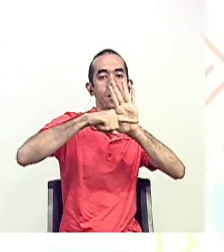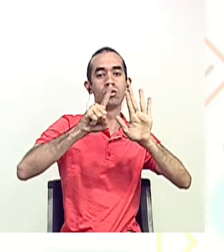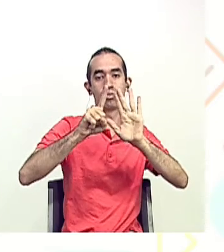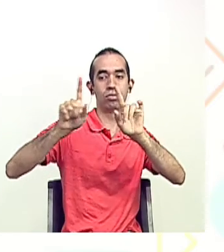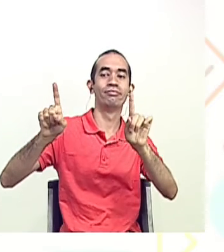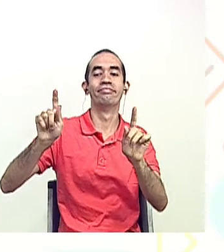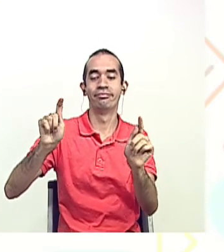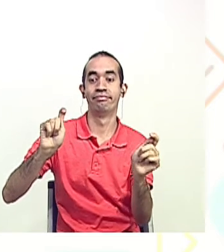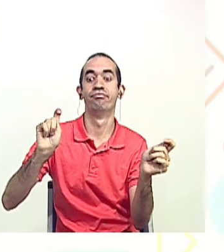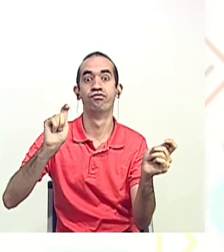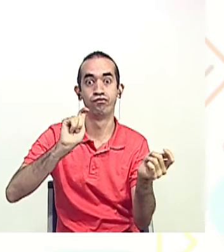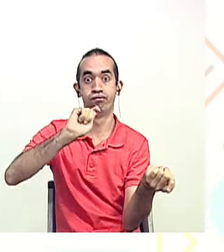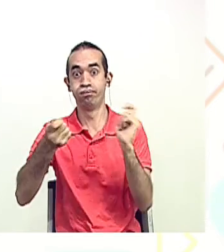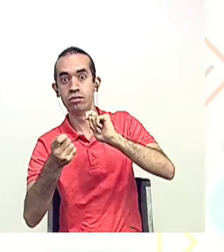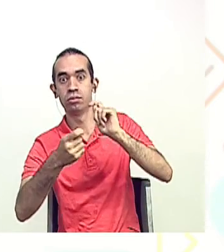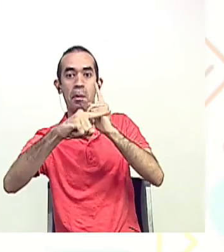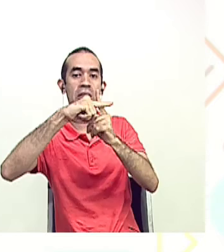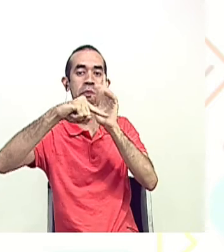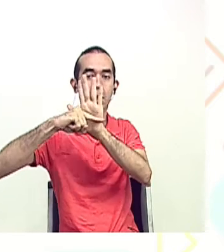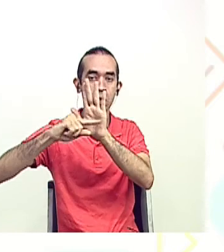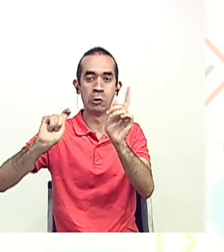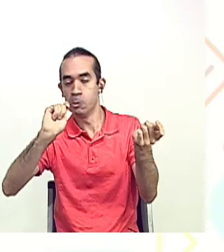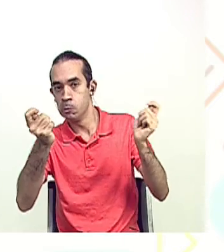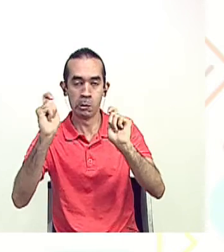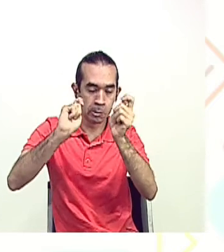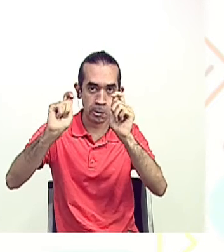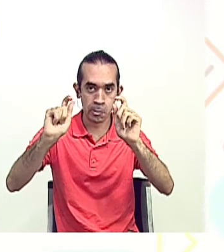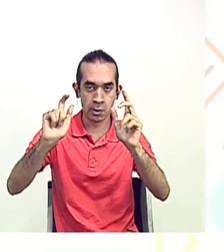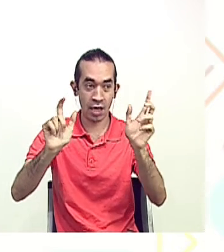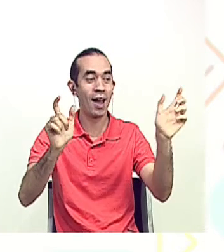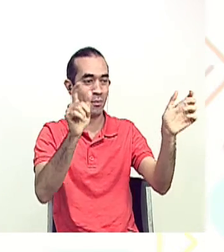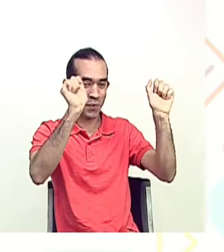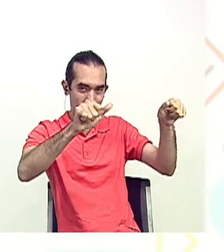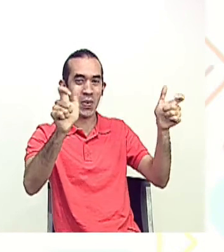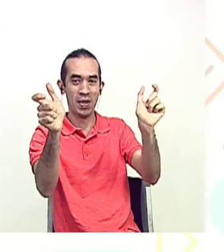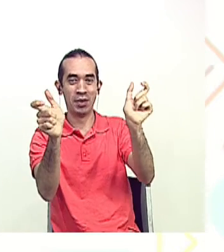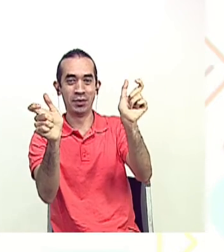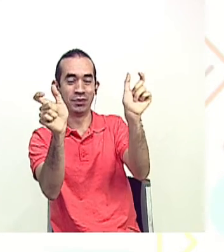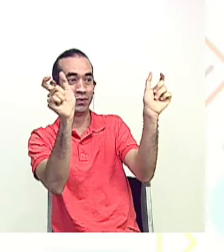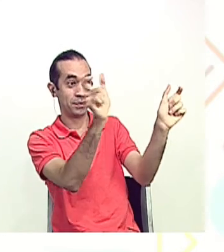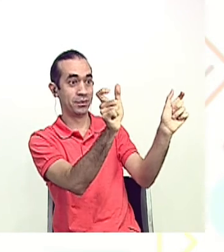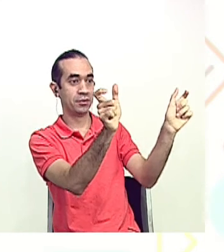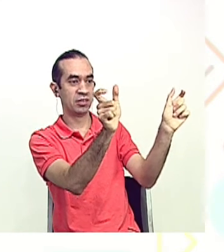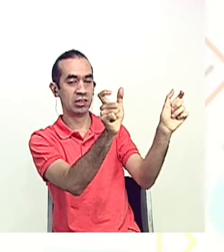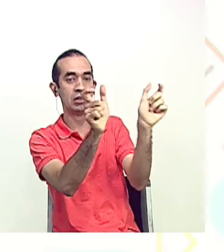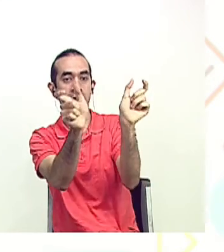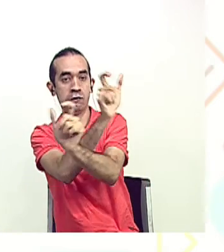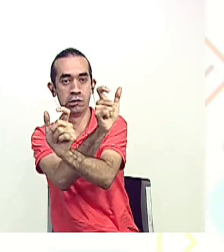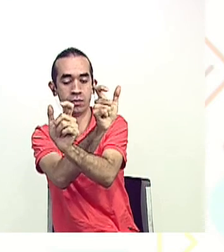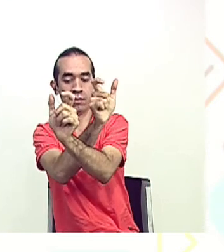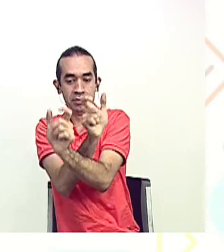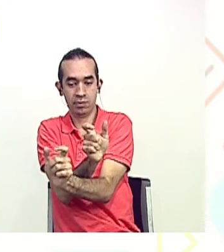Hacemos cambio de signo, damos vuelta a los términos y agrupamos.